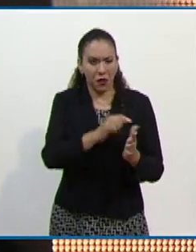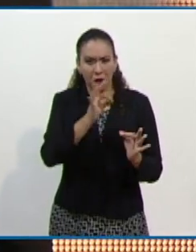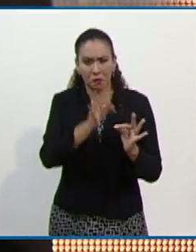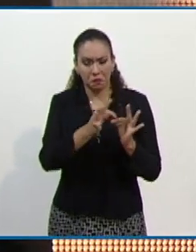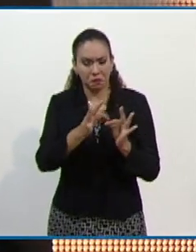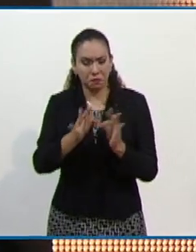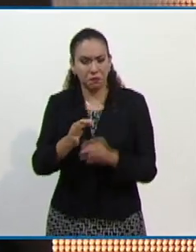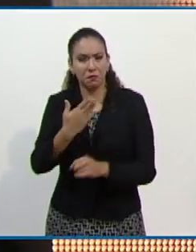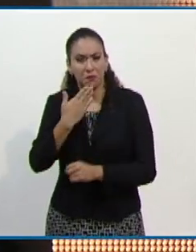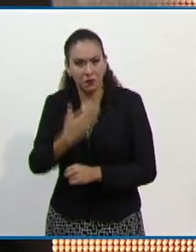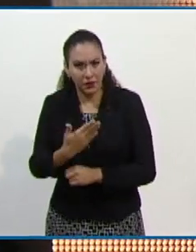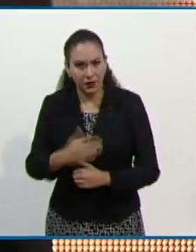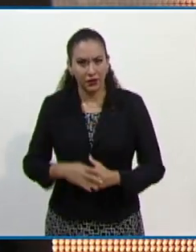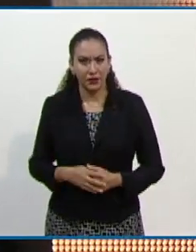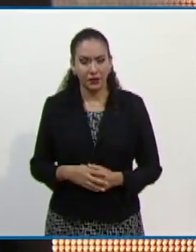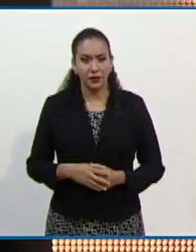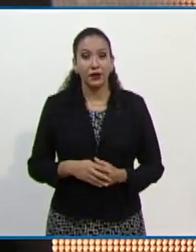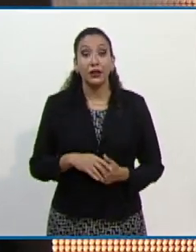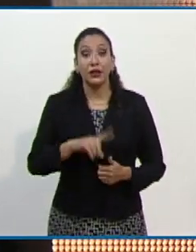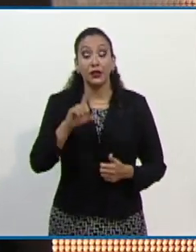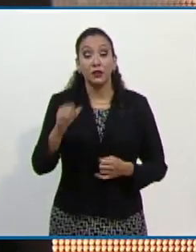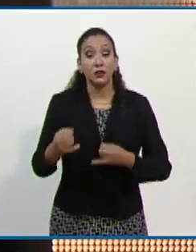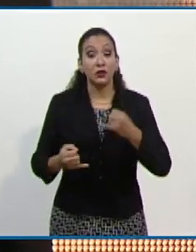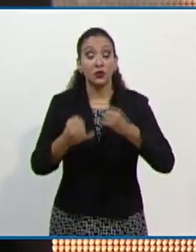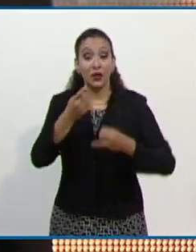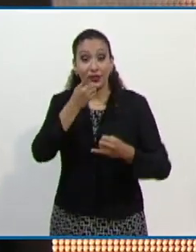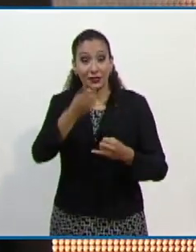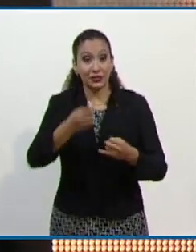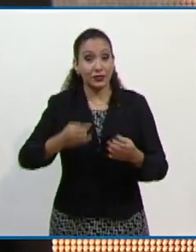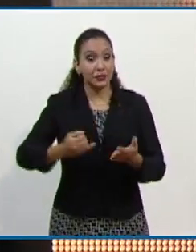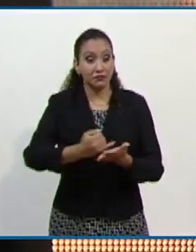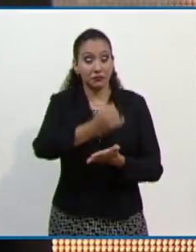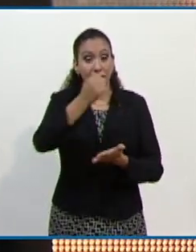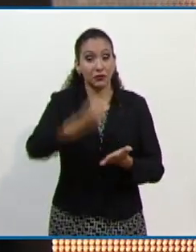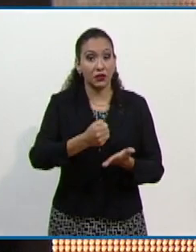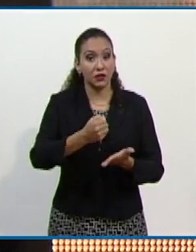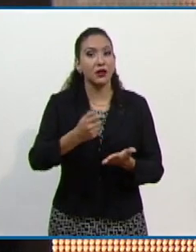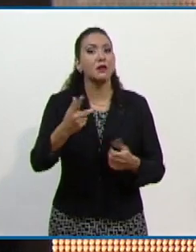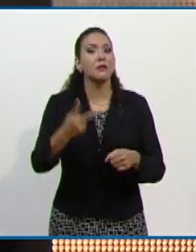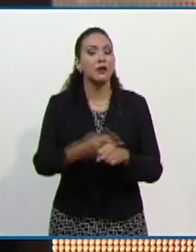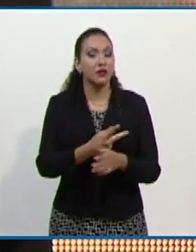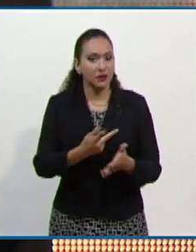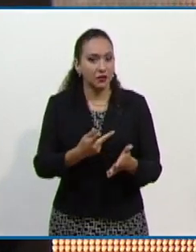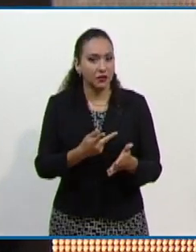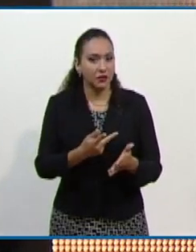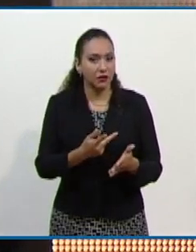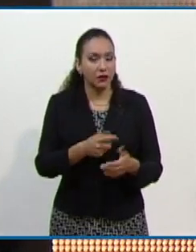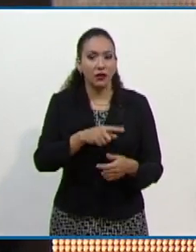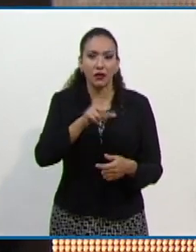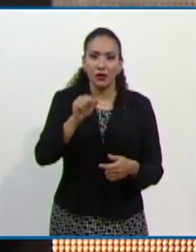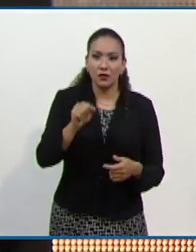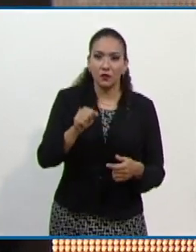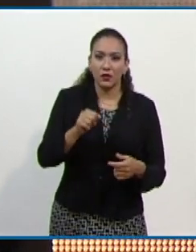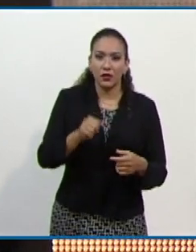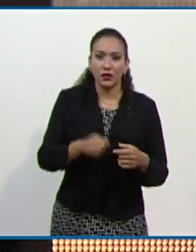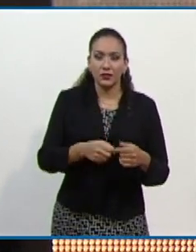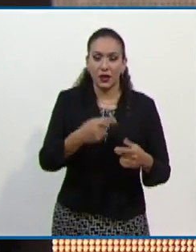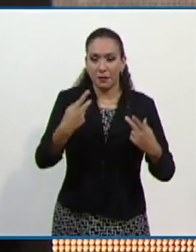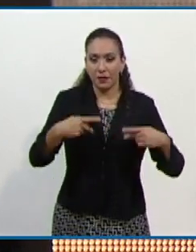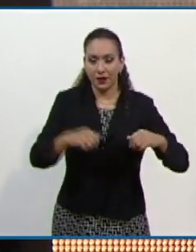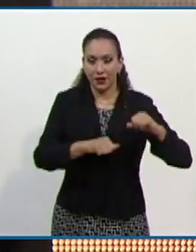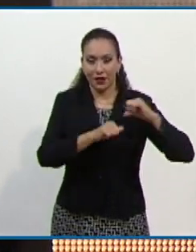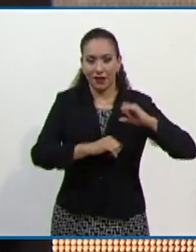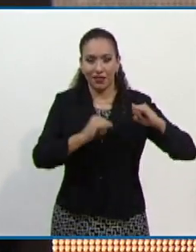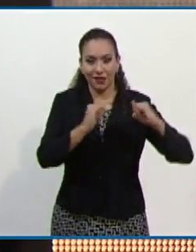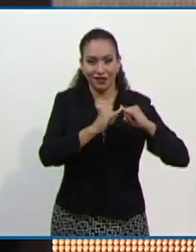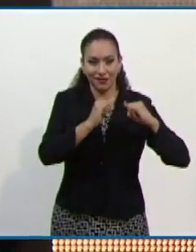que podamos imaginar, y el juez ordene su ejecución, no vaya a ser que se considere por el Tribunal de Disciplina